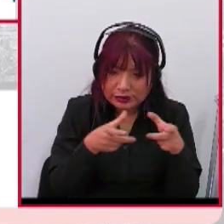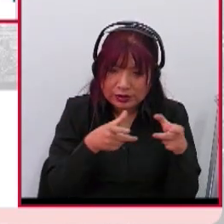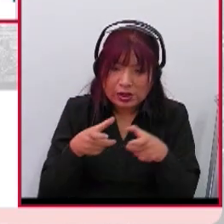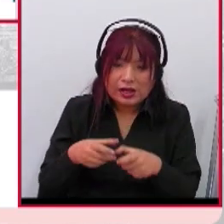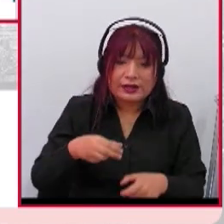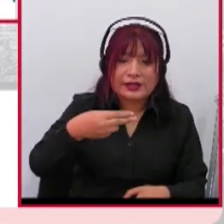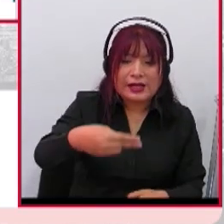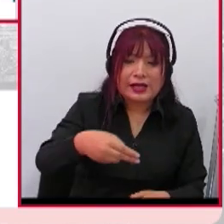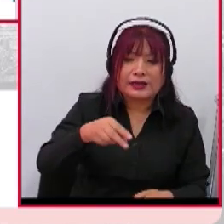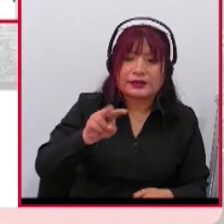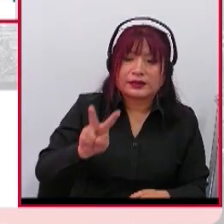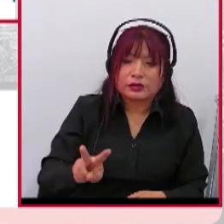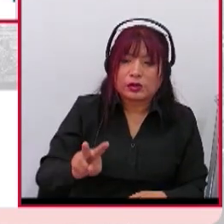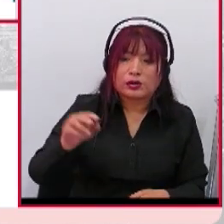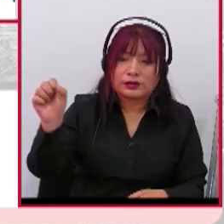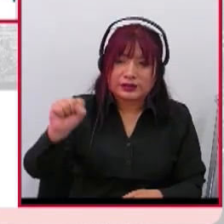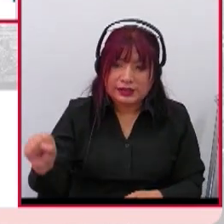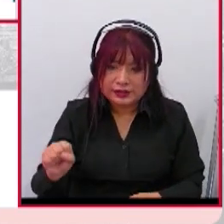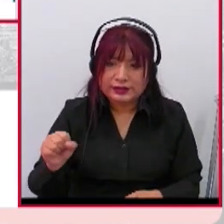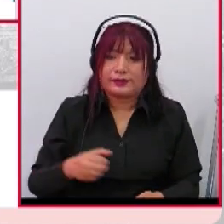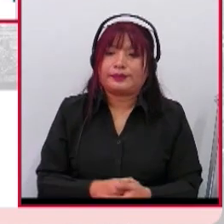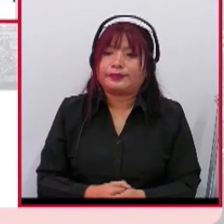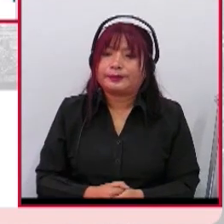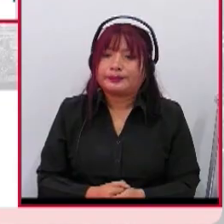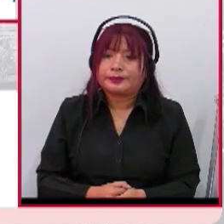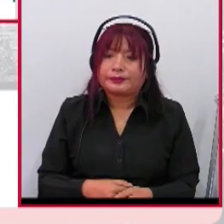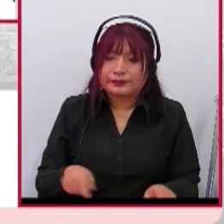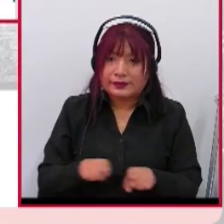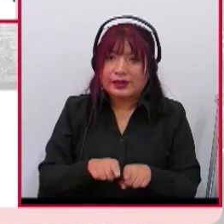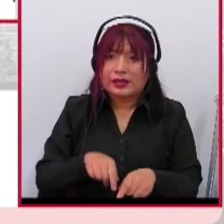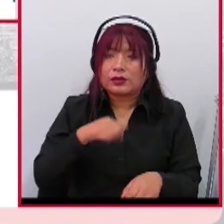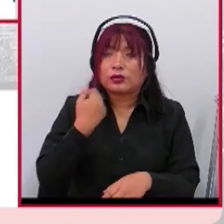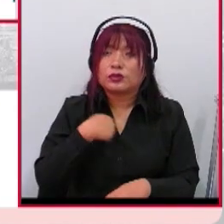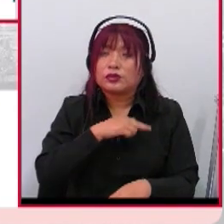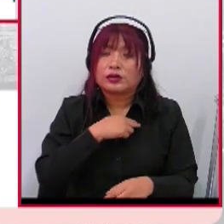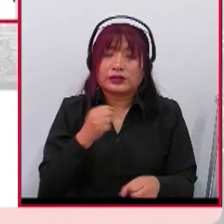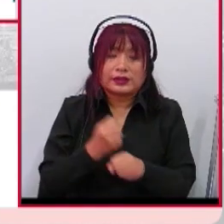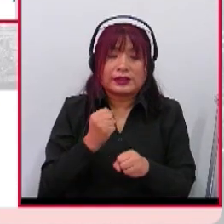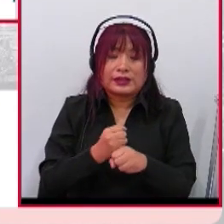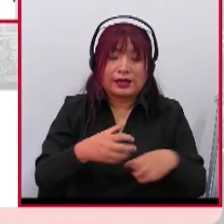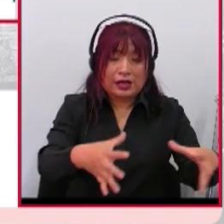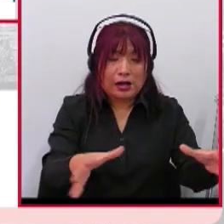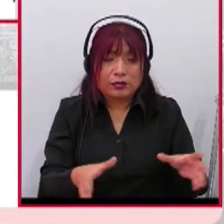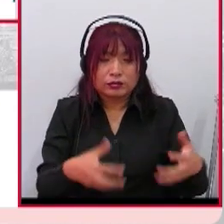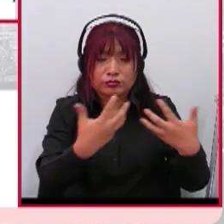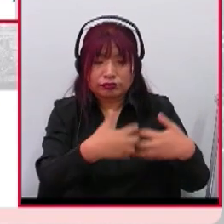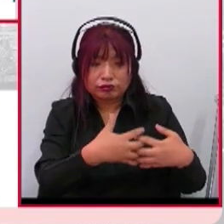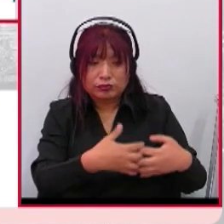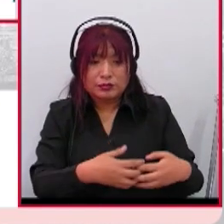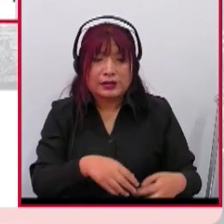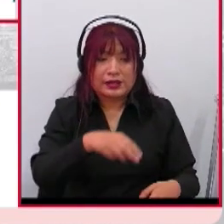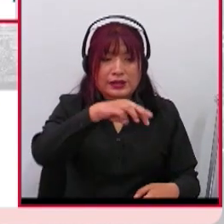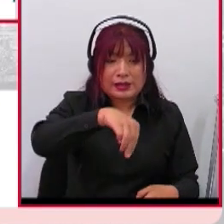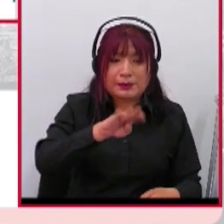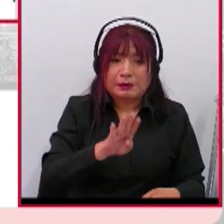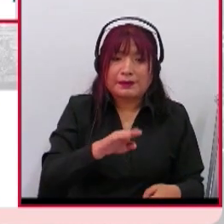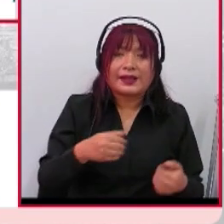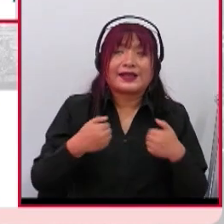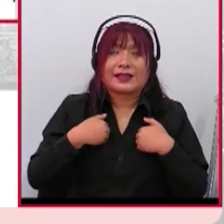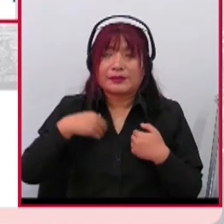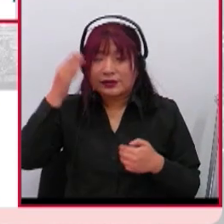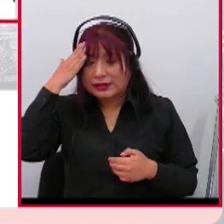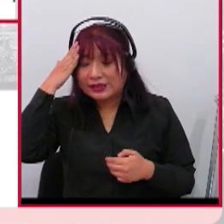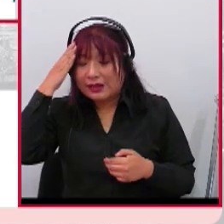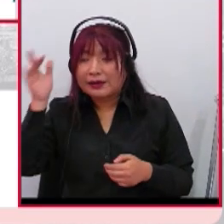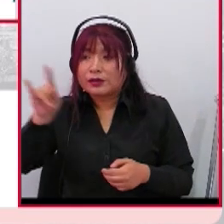que trabajamos en plantas de molibdeno tenemos que lograr dominar el H2S, porque